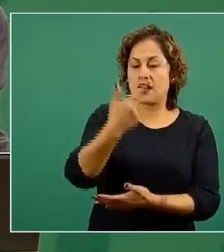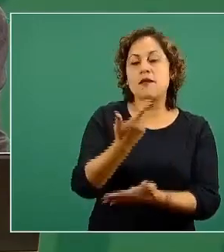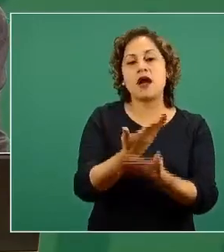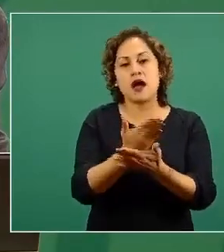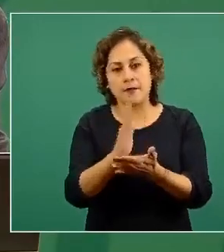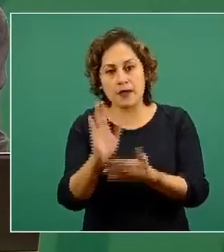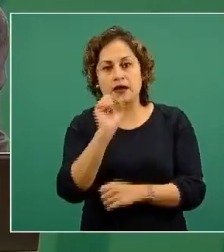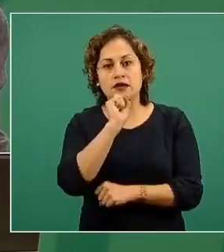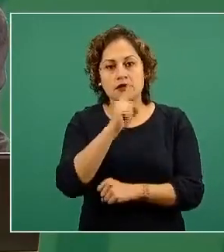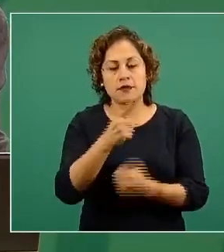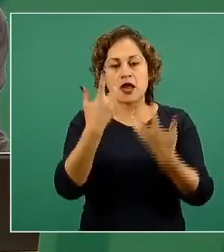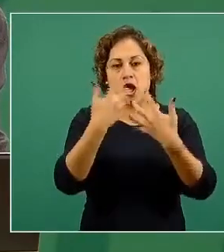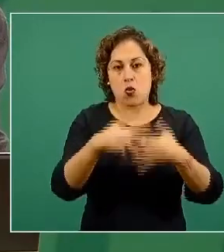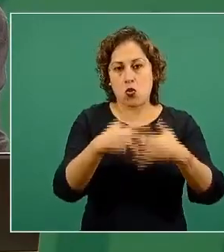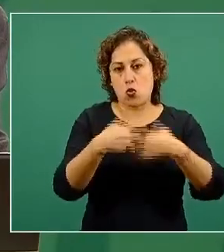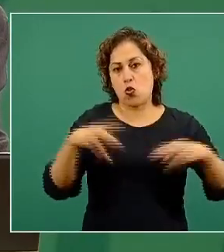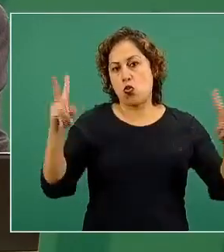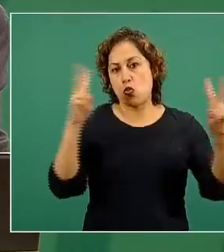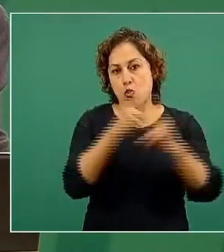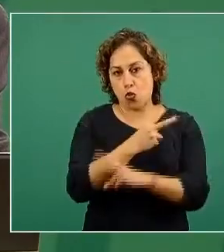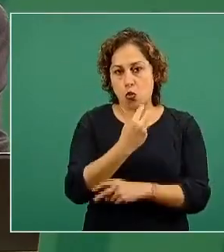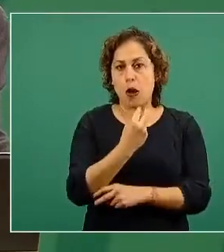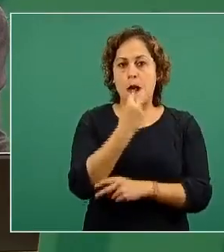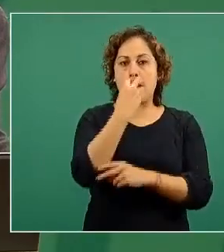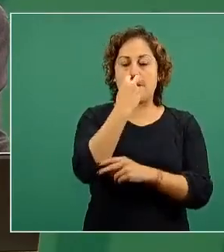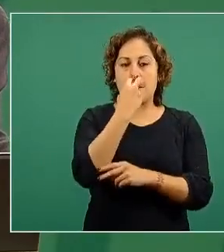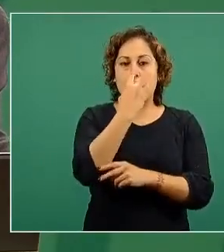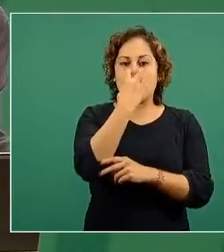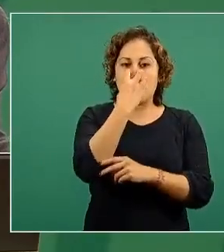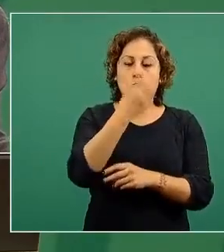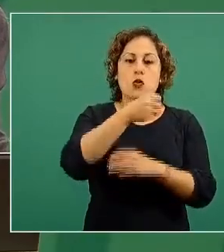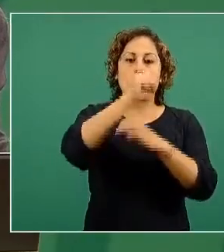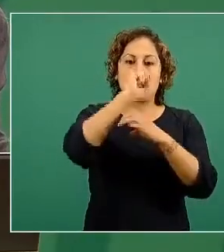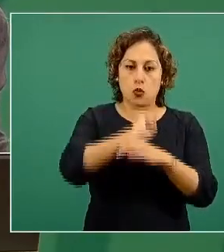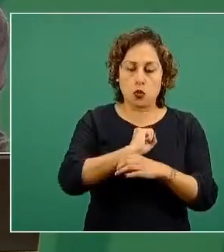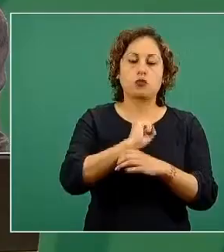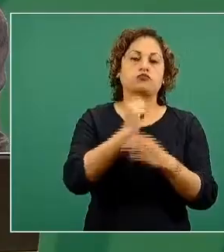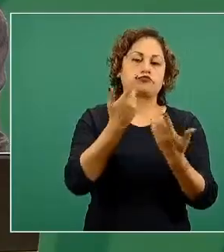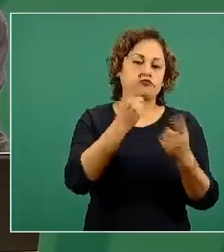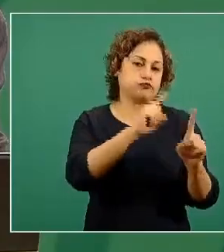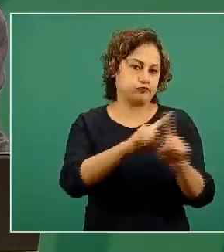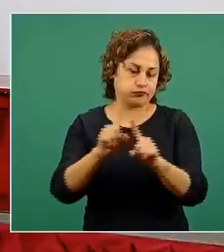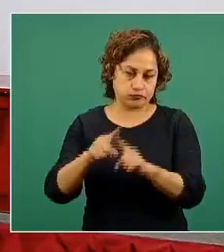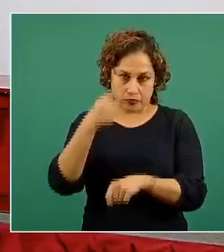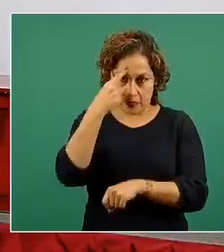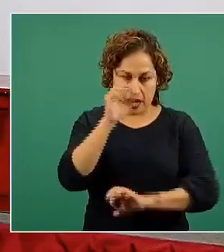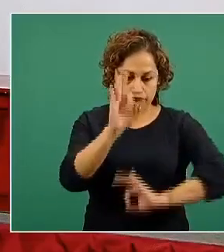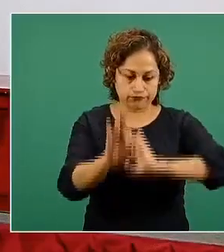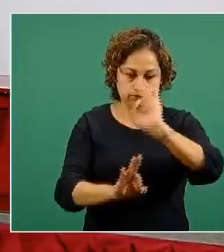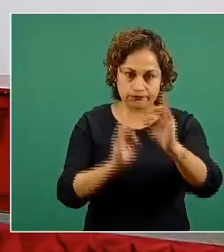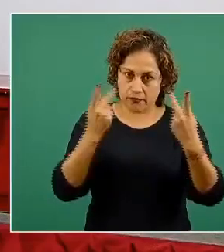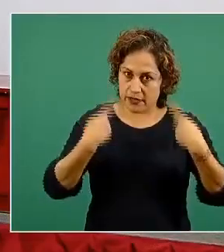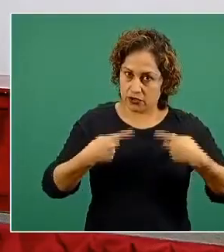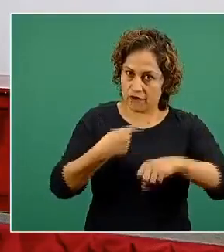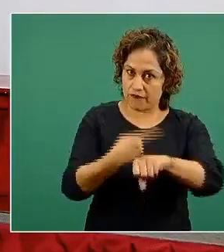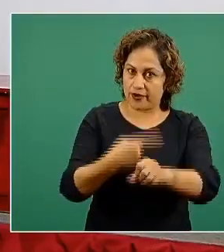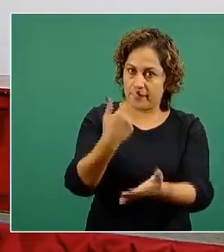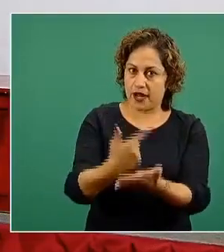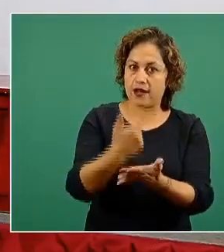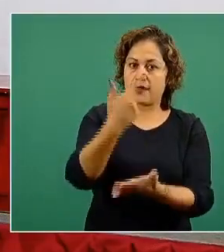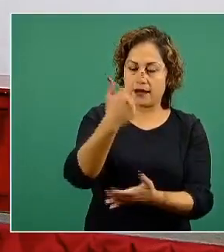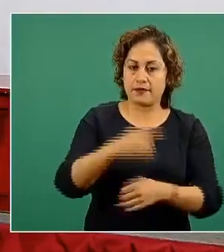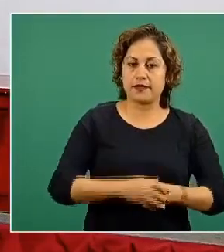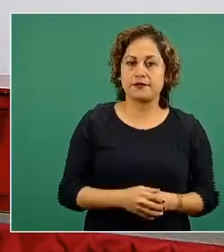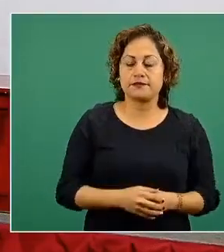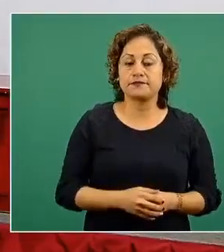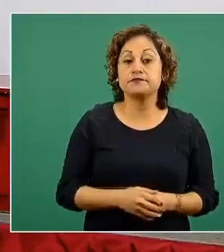y del componente de tratamiento temprano con oxigenación e hidratación. Y como bien comenta